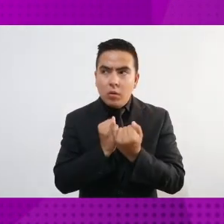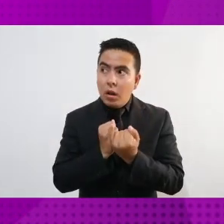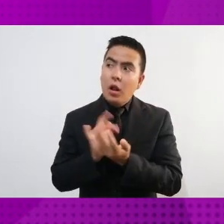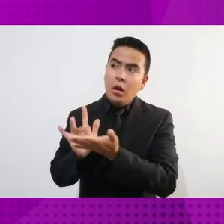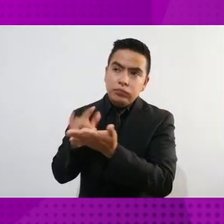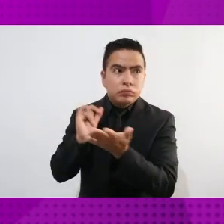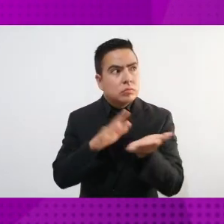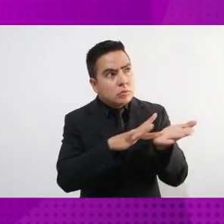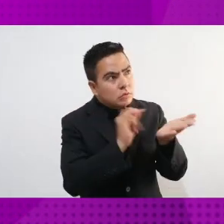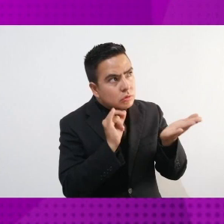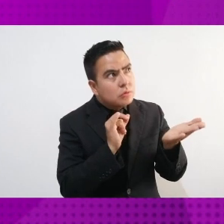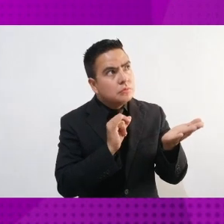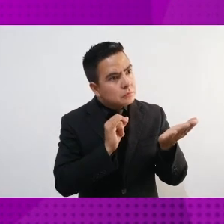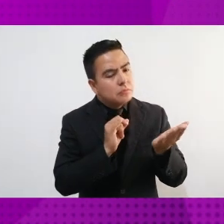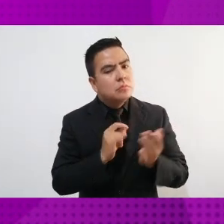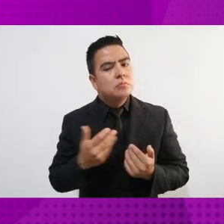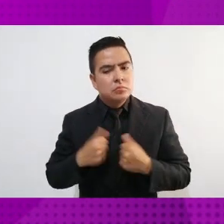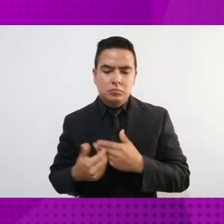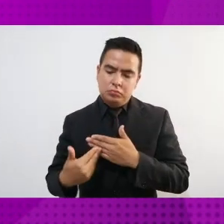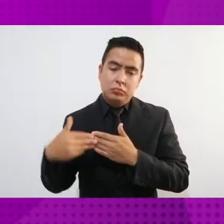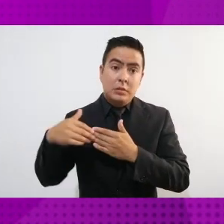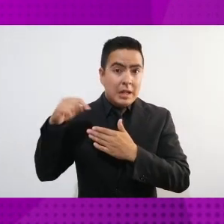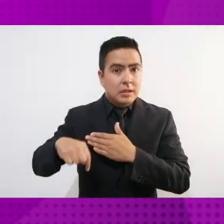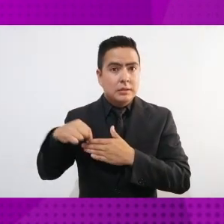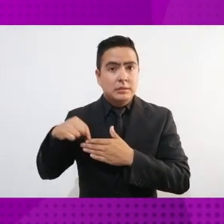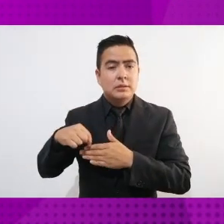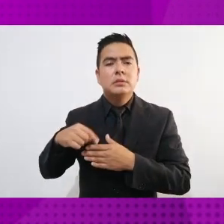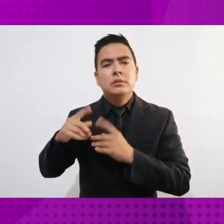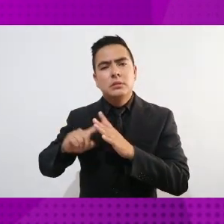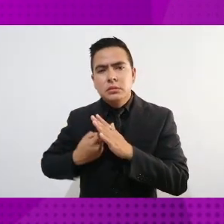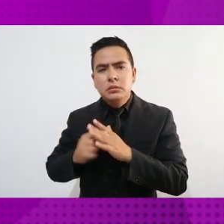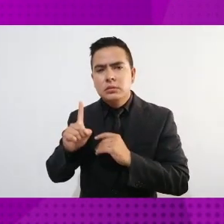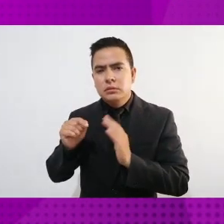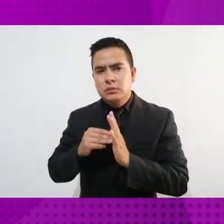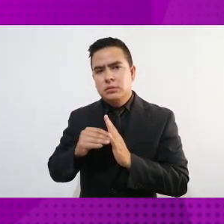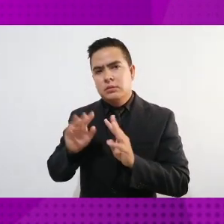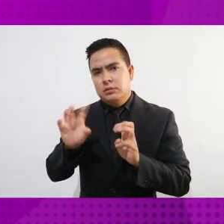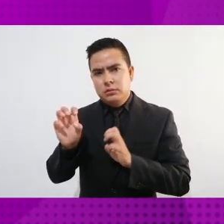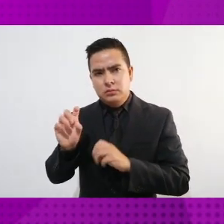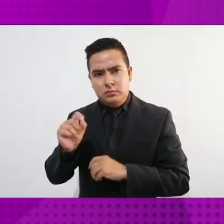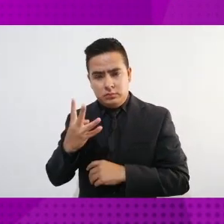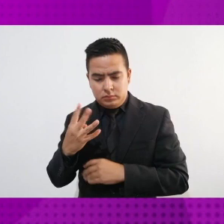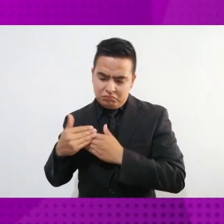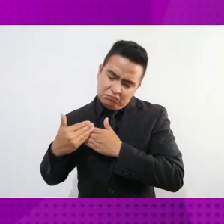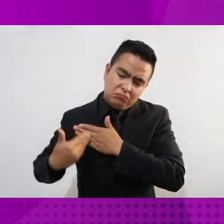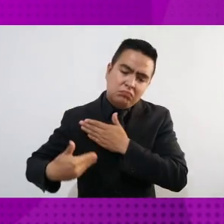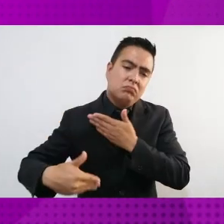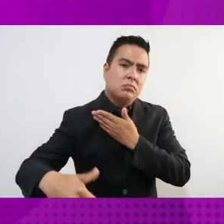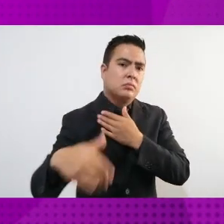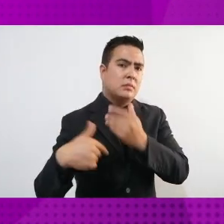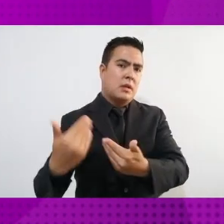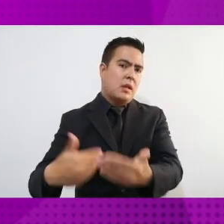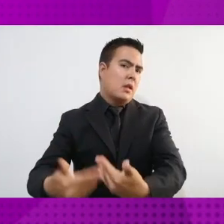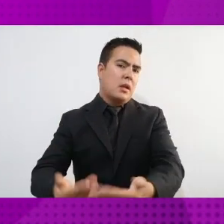nivel constitucional en 1824, y luego lo fuimos replicando. En 1800, claro, hay muchas experiencias constitucionalistas en el